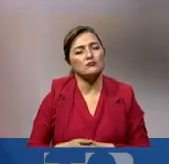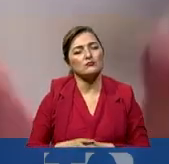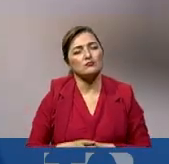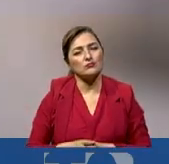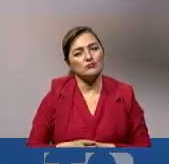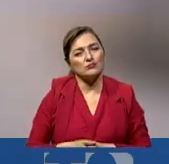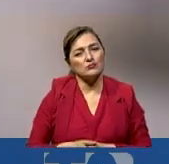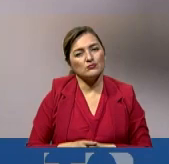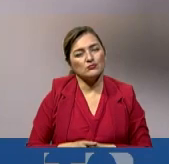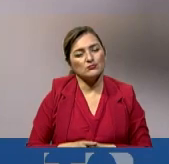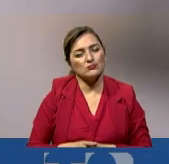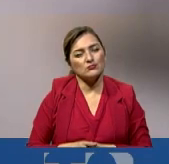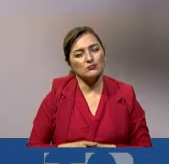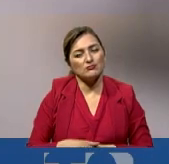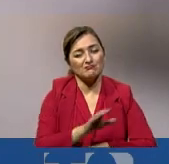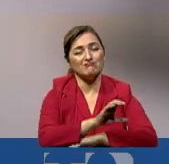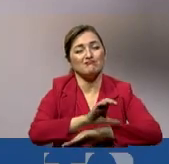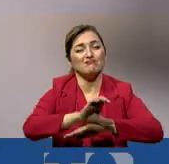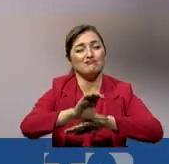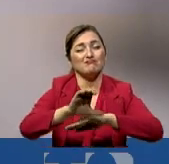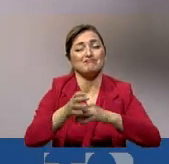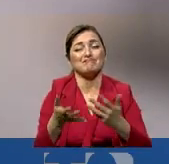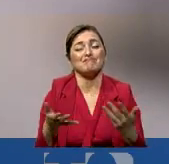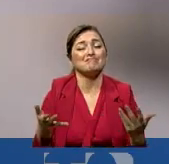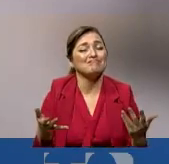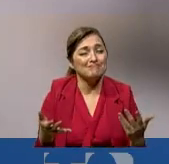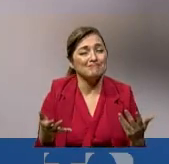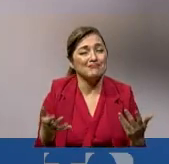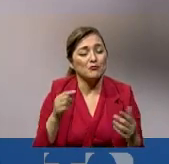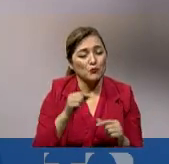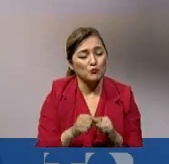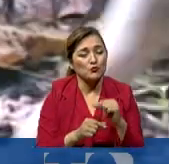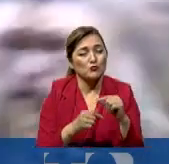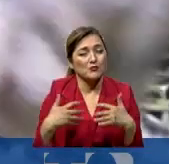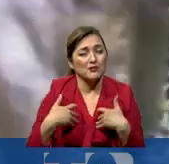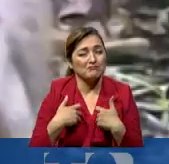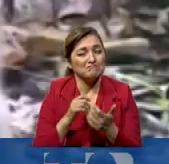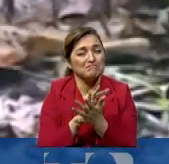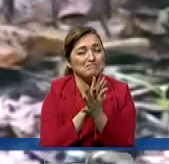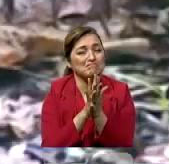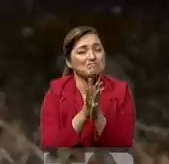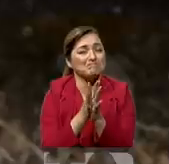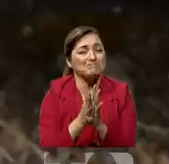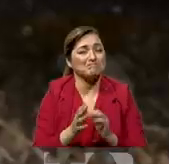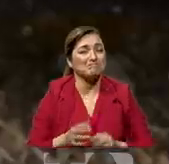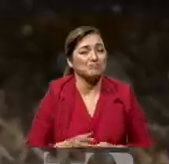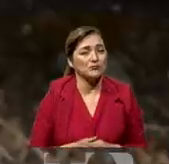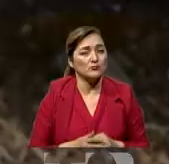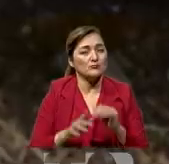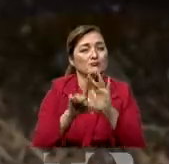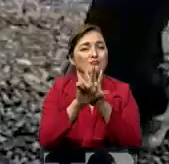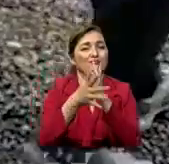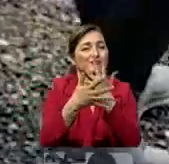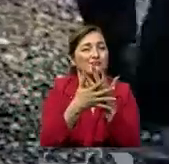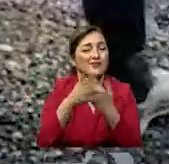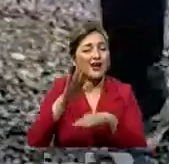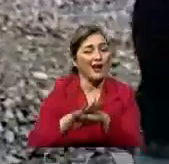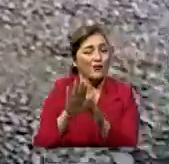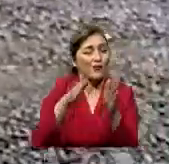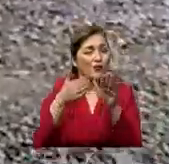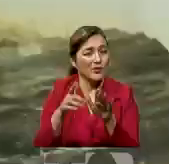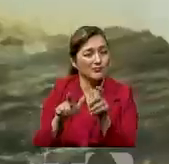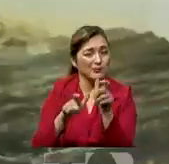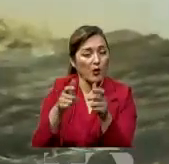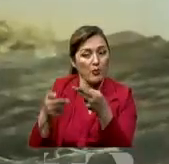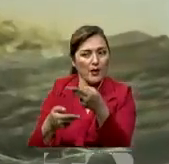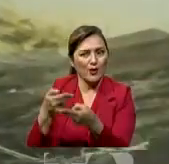porque nos pone en evidencia que nuestros bosques se van a quedar poco a poco sin fauna. Según el Código Integral Penal, quien cause la muerte o